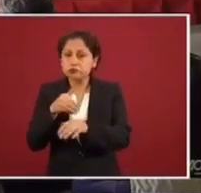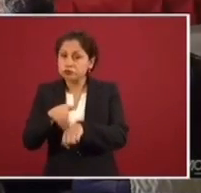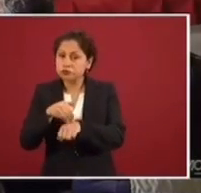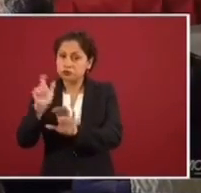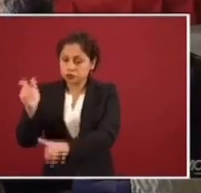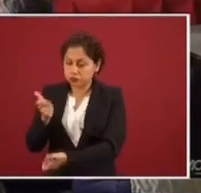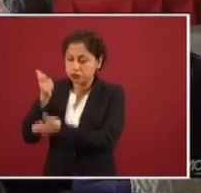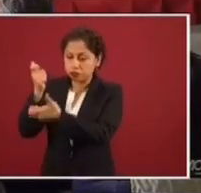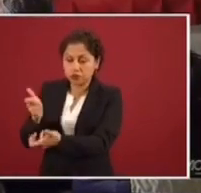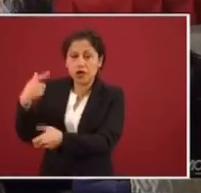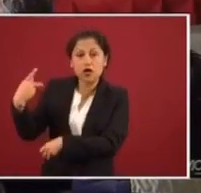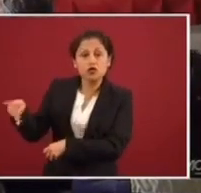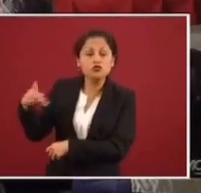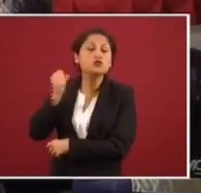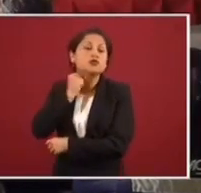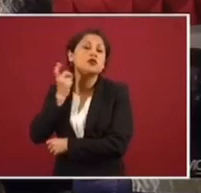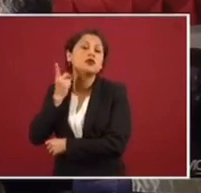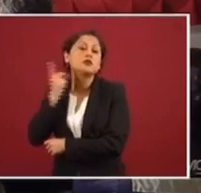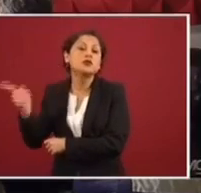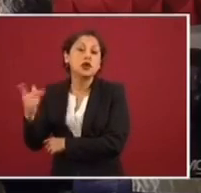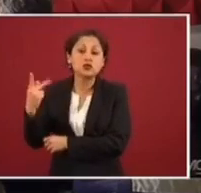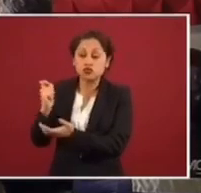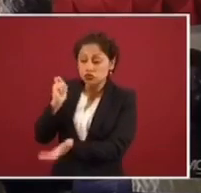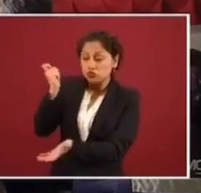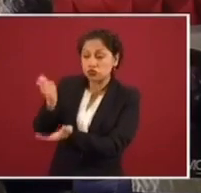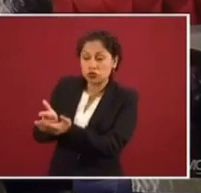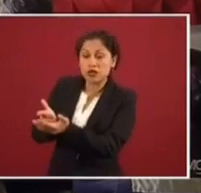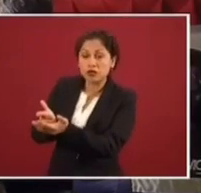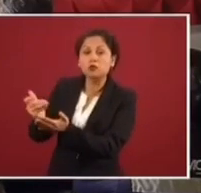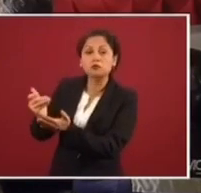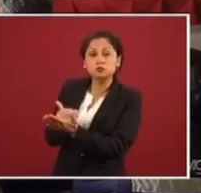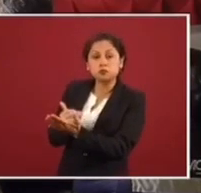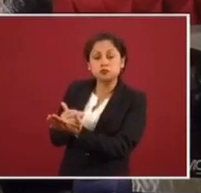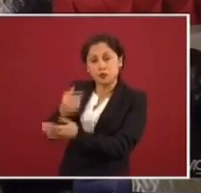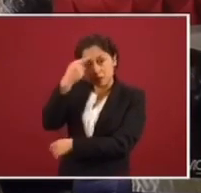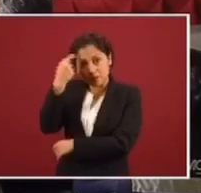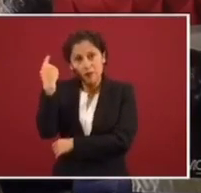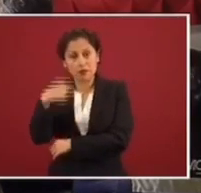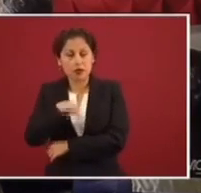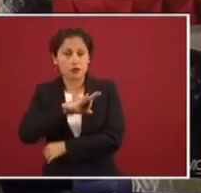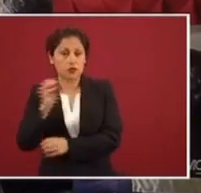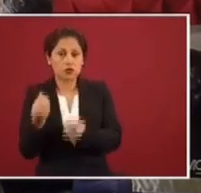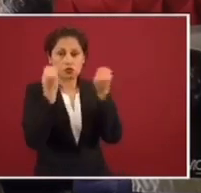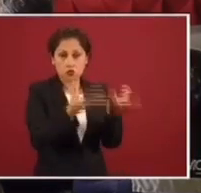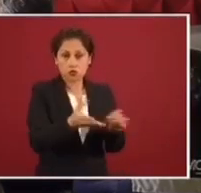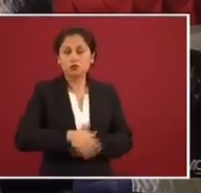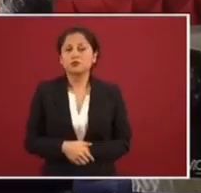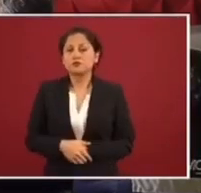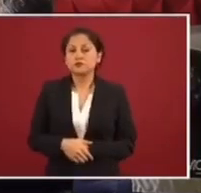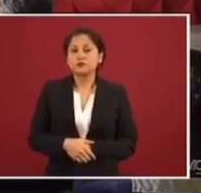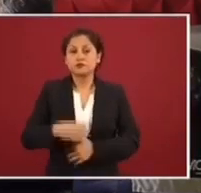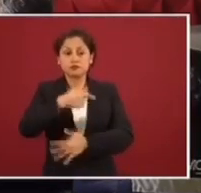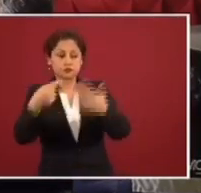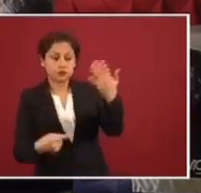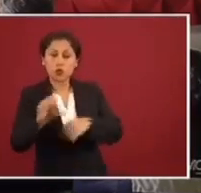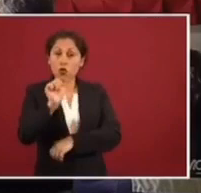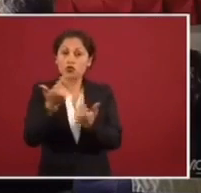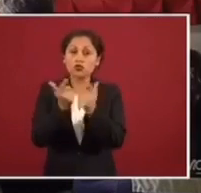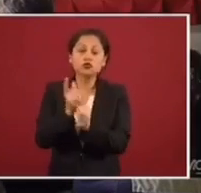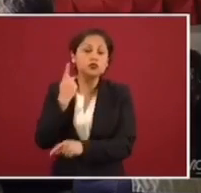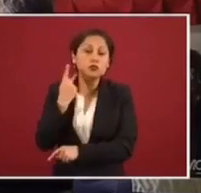sus legisladores. Esperamos. Los demás partidos no se han pronunciado. ¿Cuáles